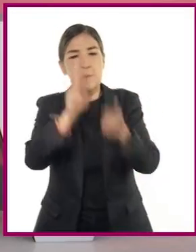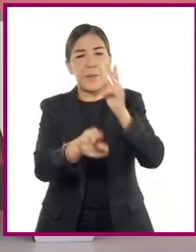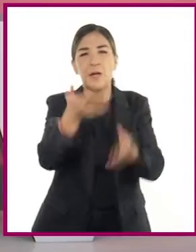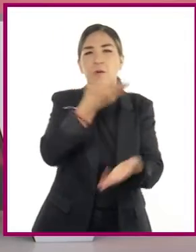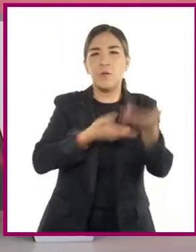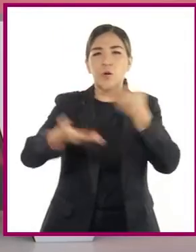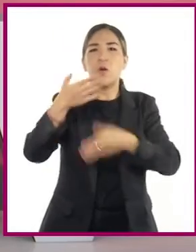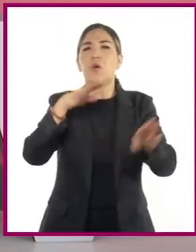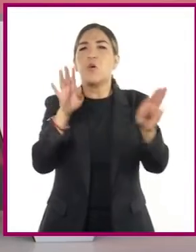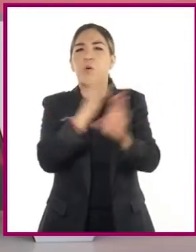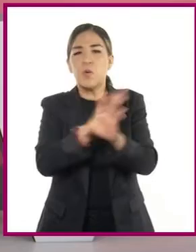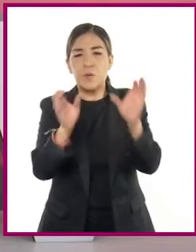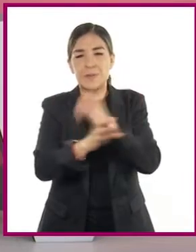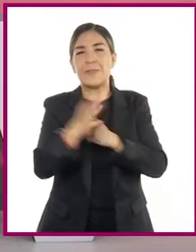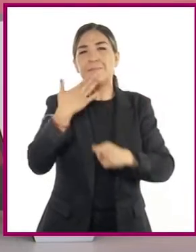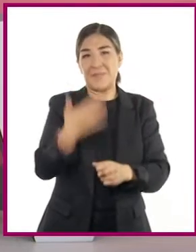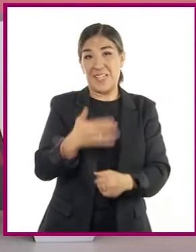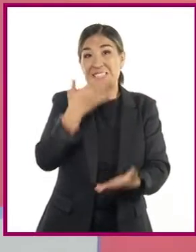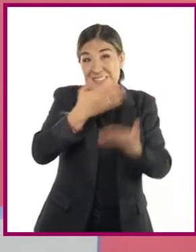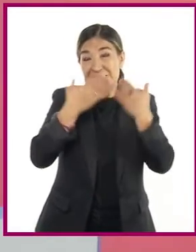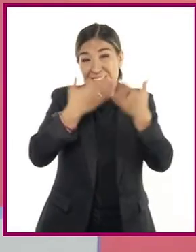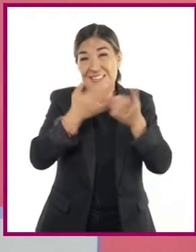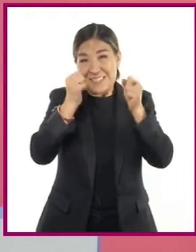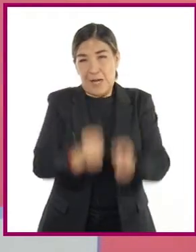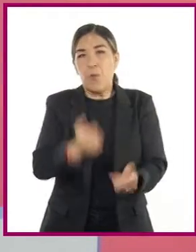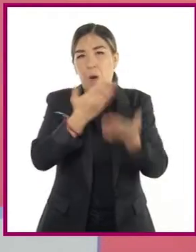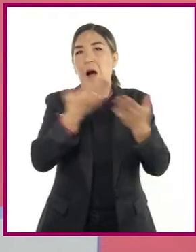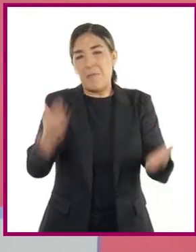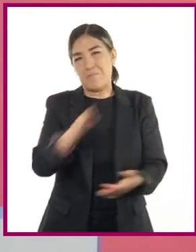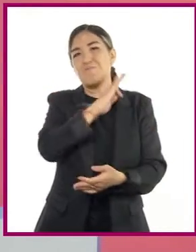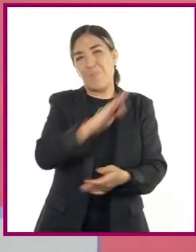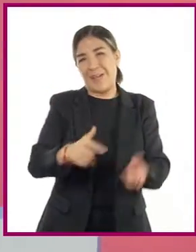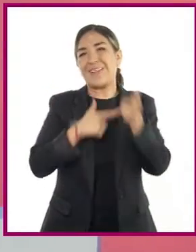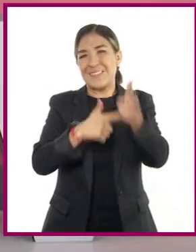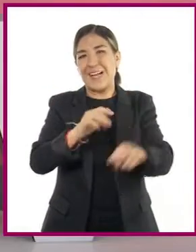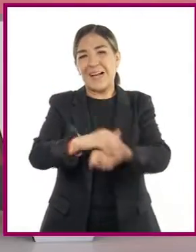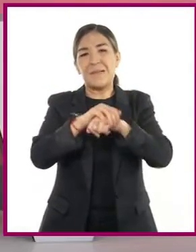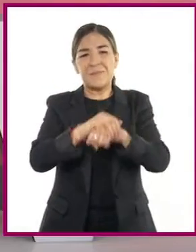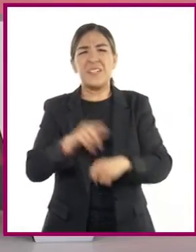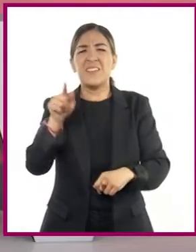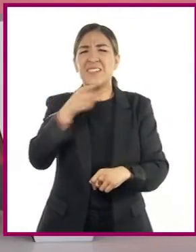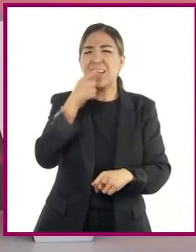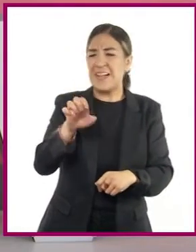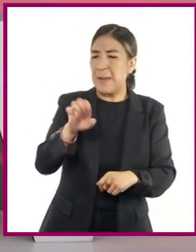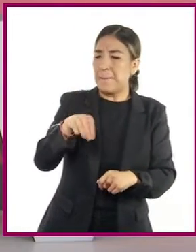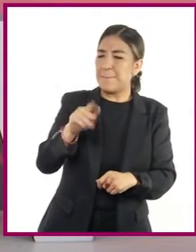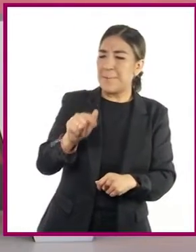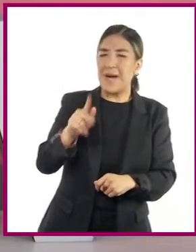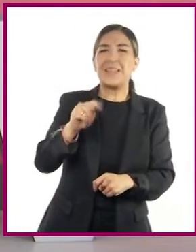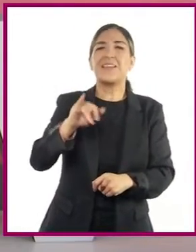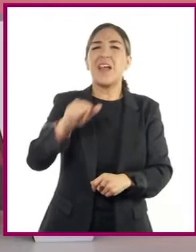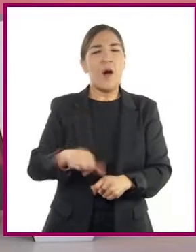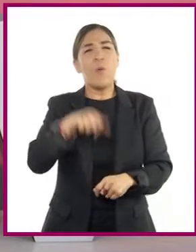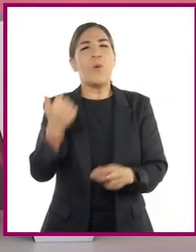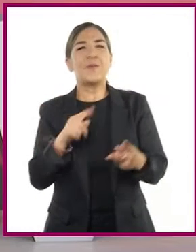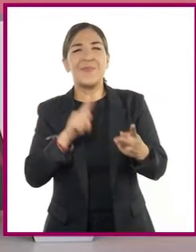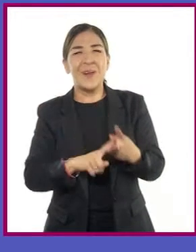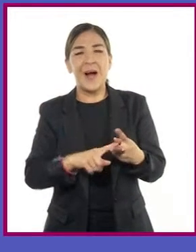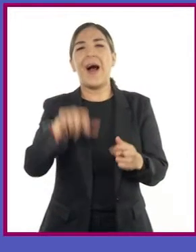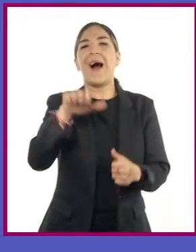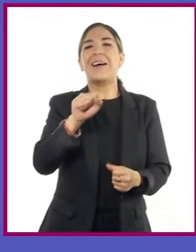las cosas, hoy seguirían siendo amigos. Bueno, ¿empatía y qué, profesor? Empatía y